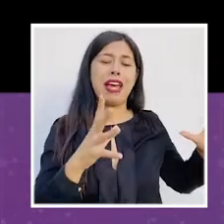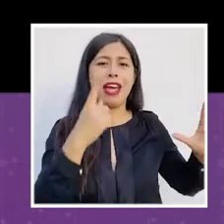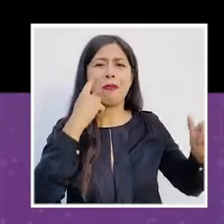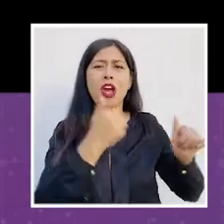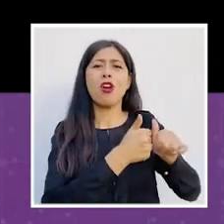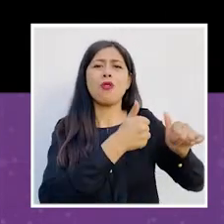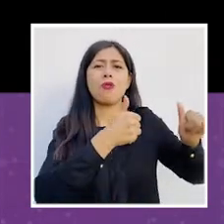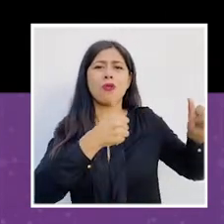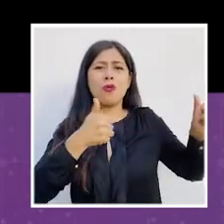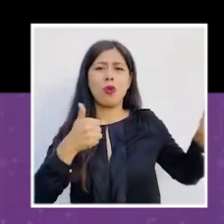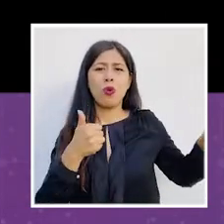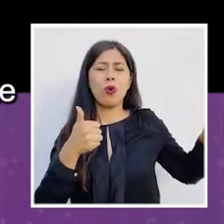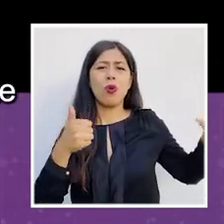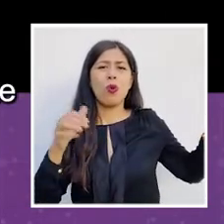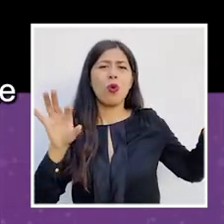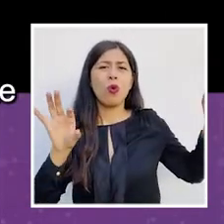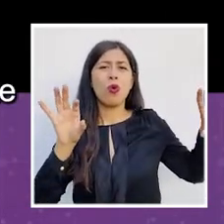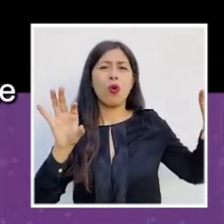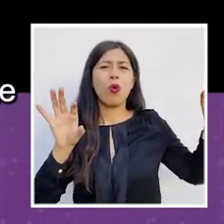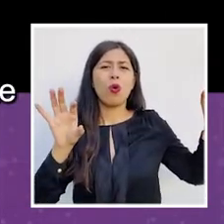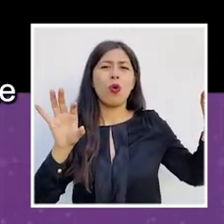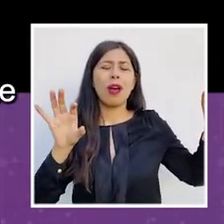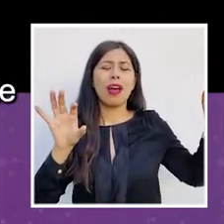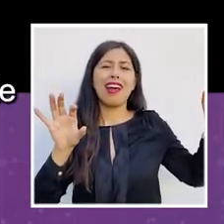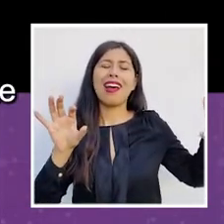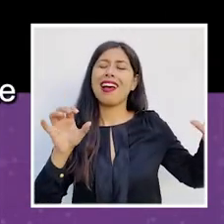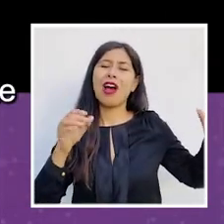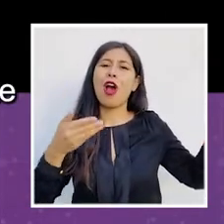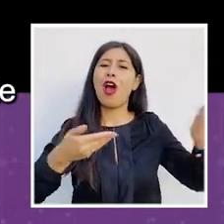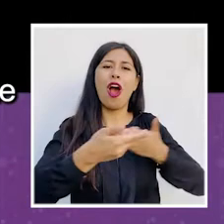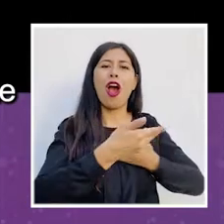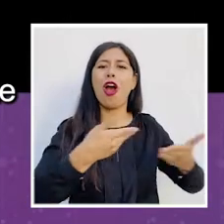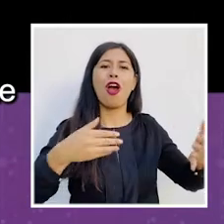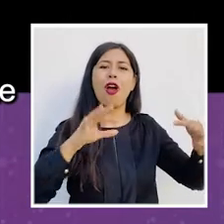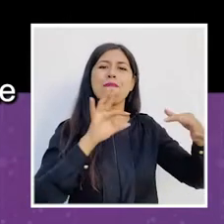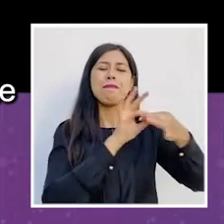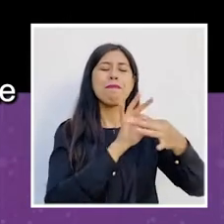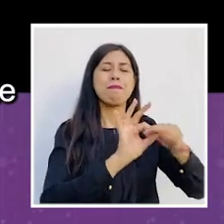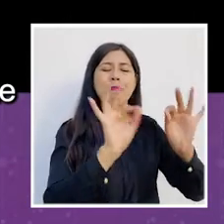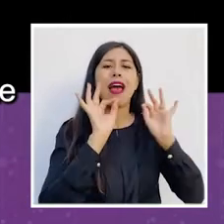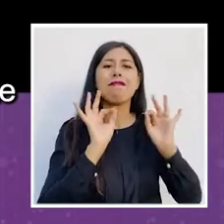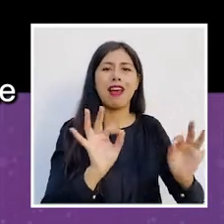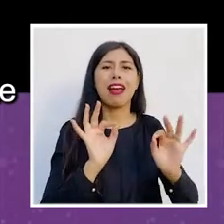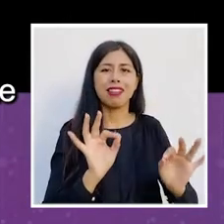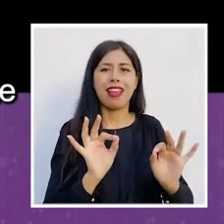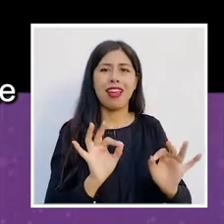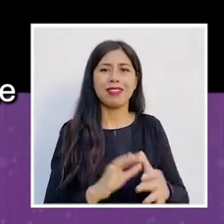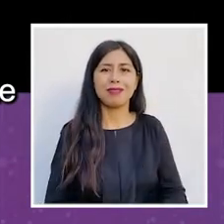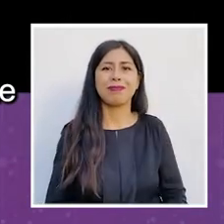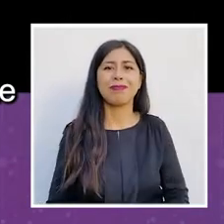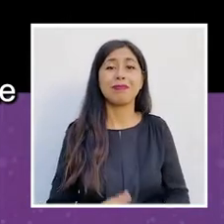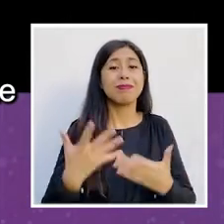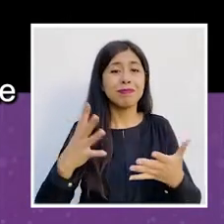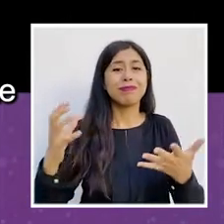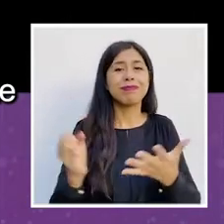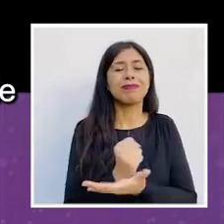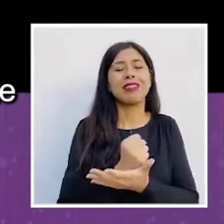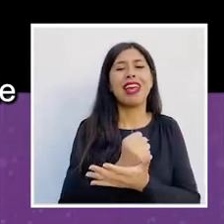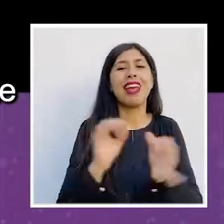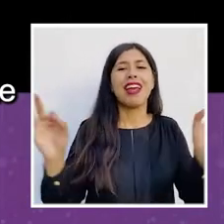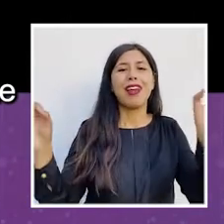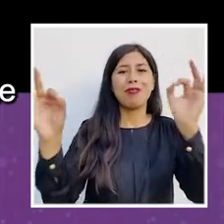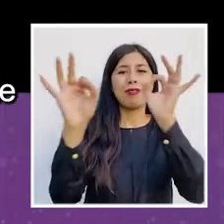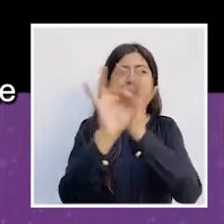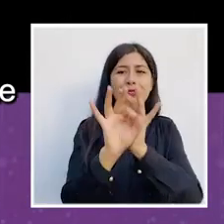distancia y tamaño se complementan perfectamente, pero perfectamente, para que ocurra